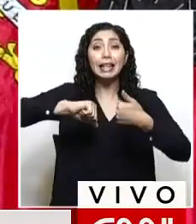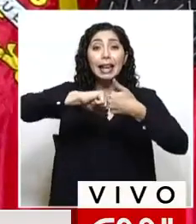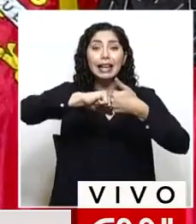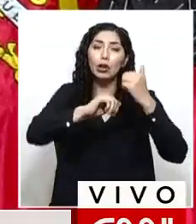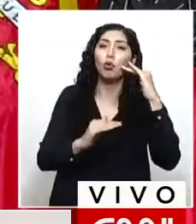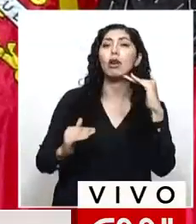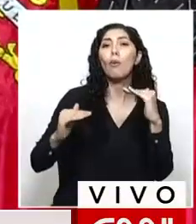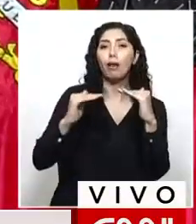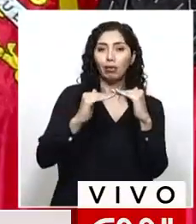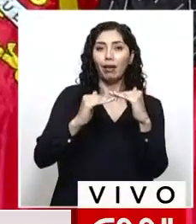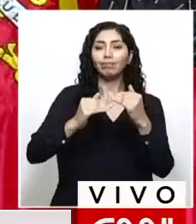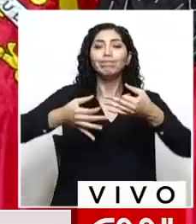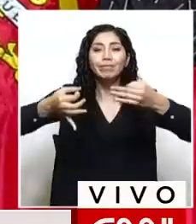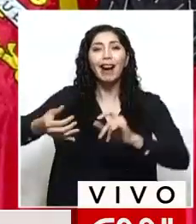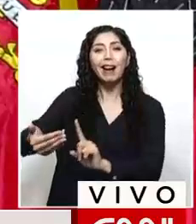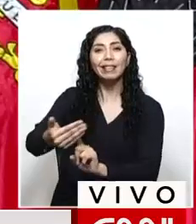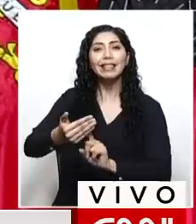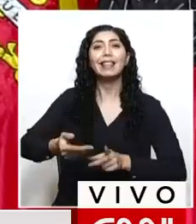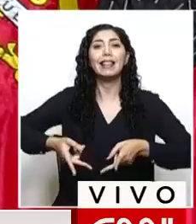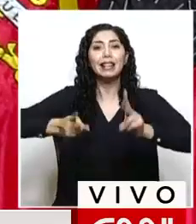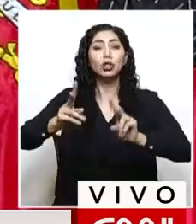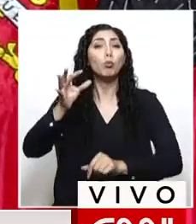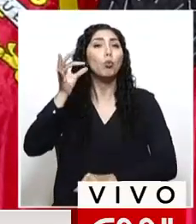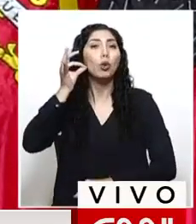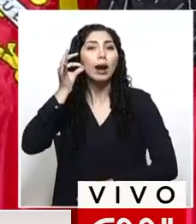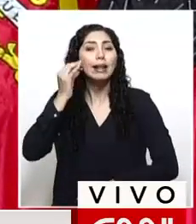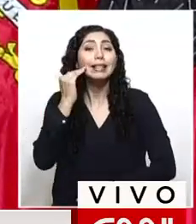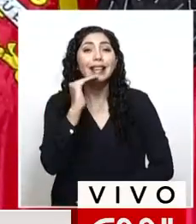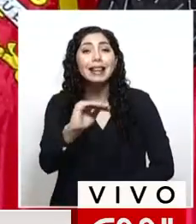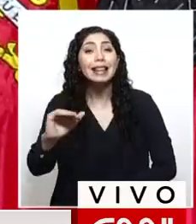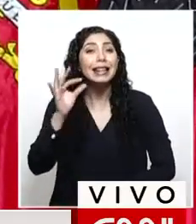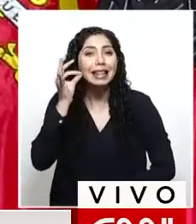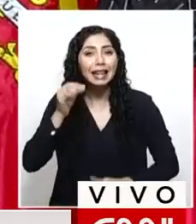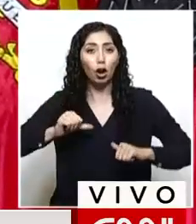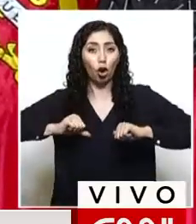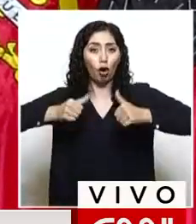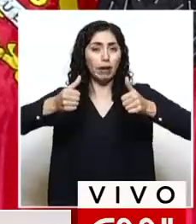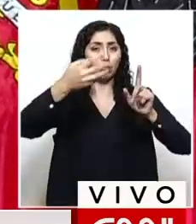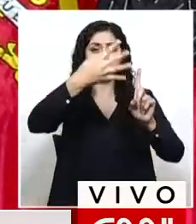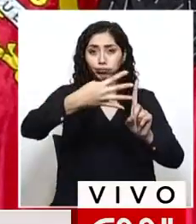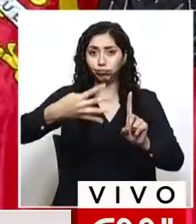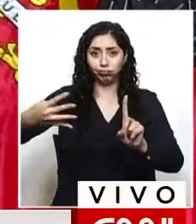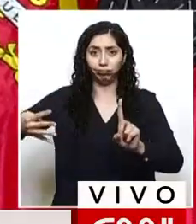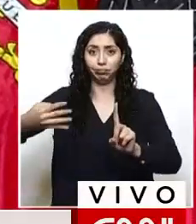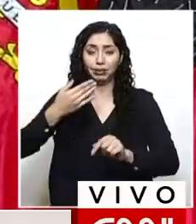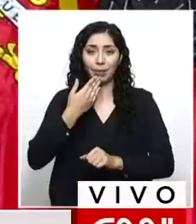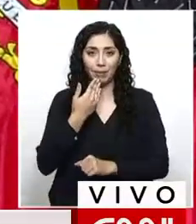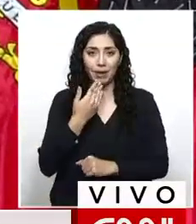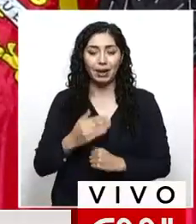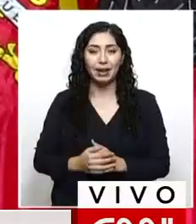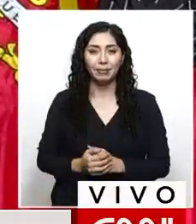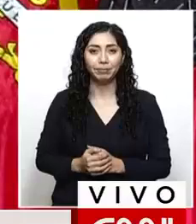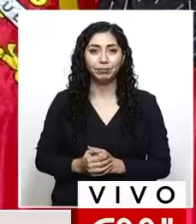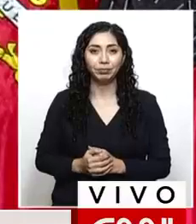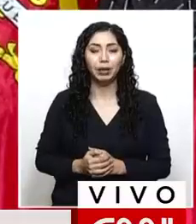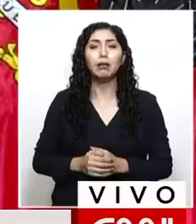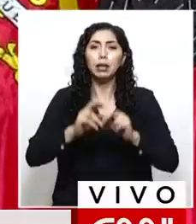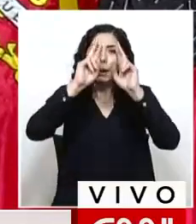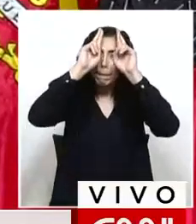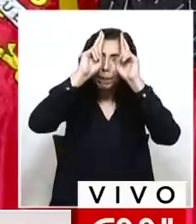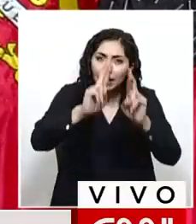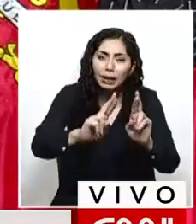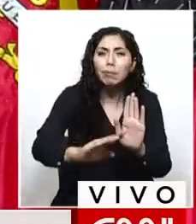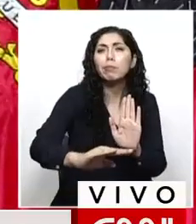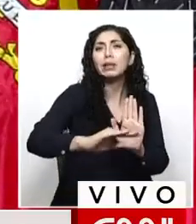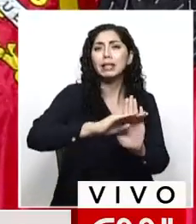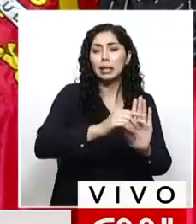los derechos de las mujeres, niñas, jóvenes, diversidades y disidencias sexuales, y en el que se respete un principio que inauguramos en